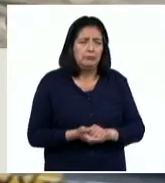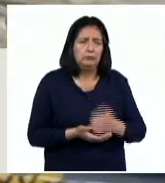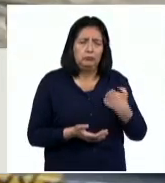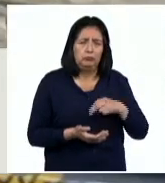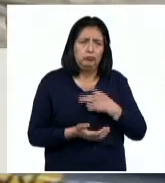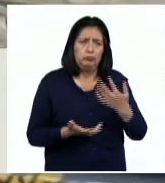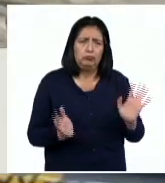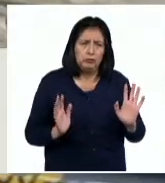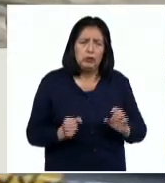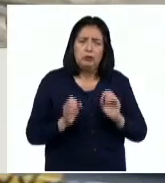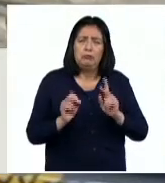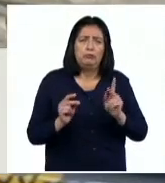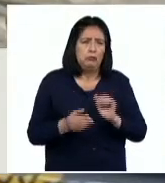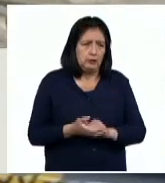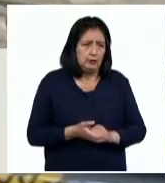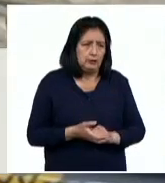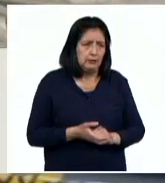hemos tenido la oportunidad